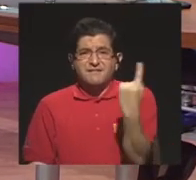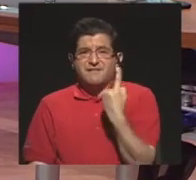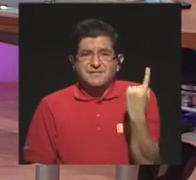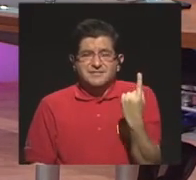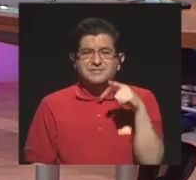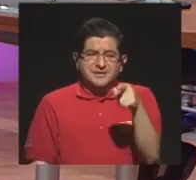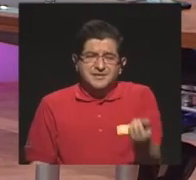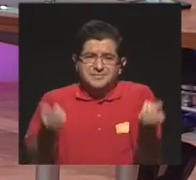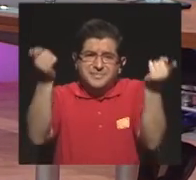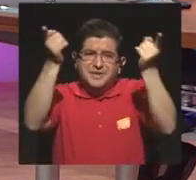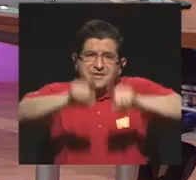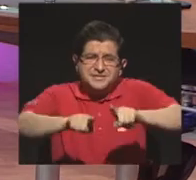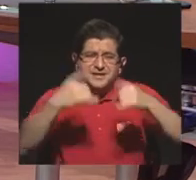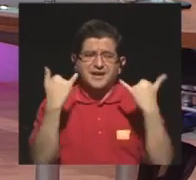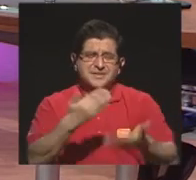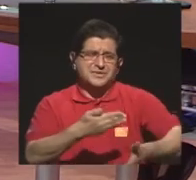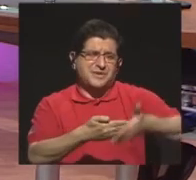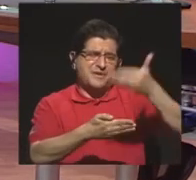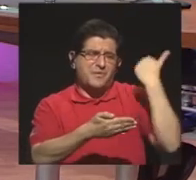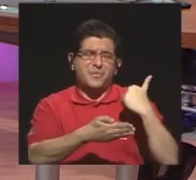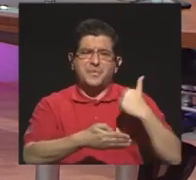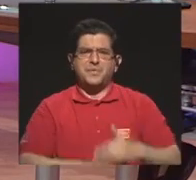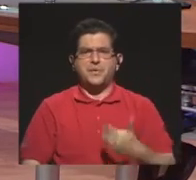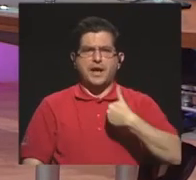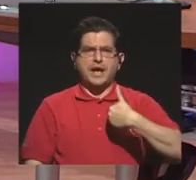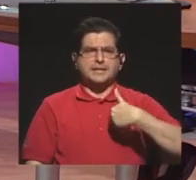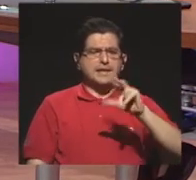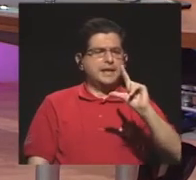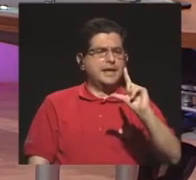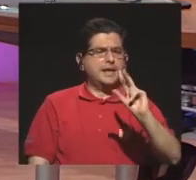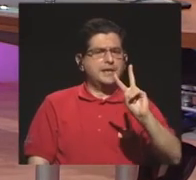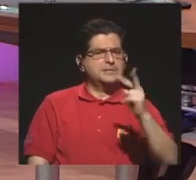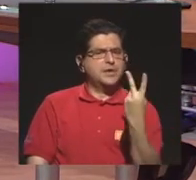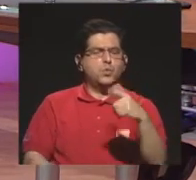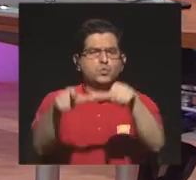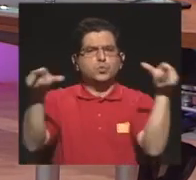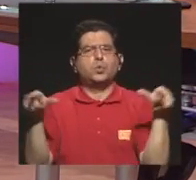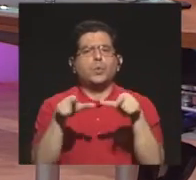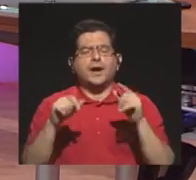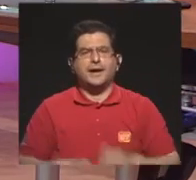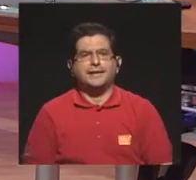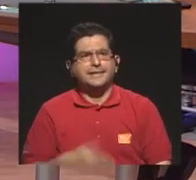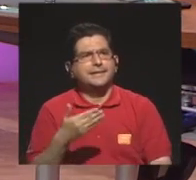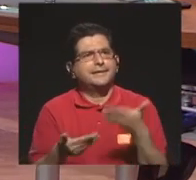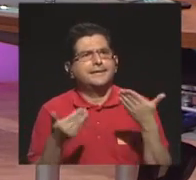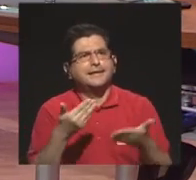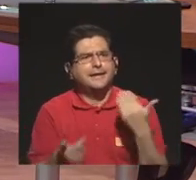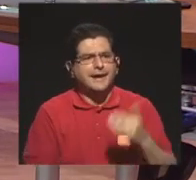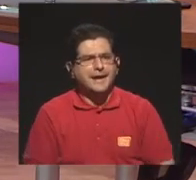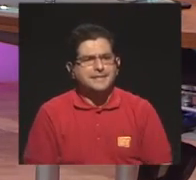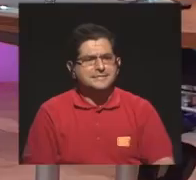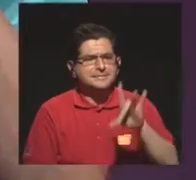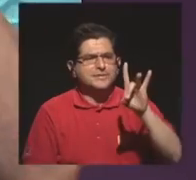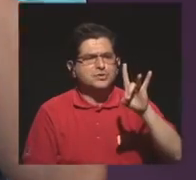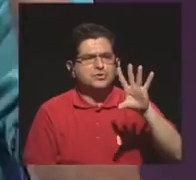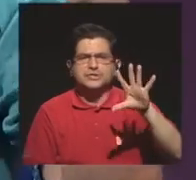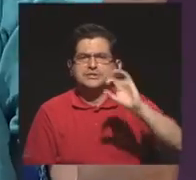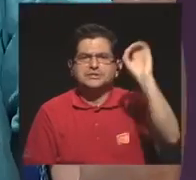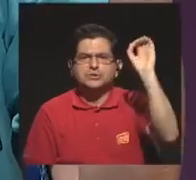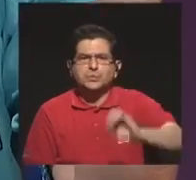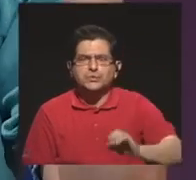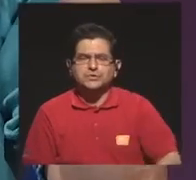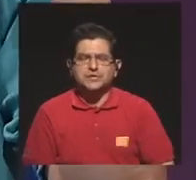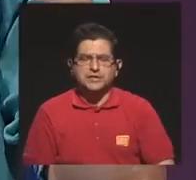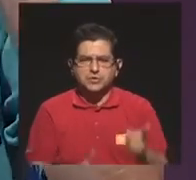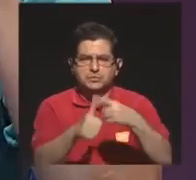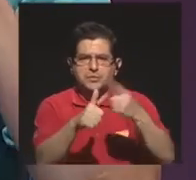tienden todavía, desde hace bastante, a ocupar un segundo puesto. O sea, casi que el 85%